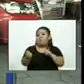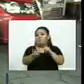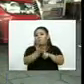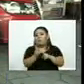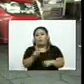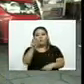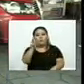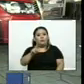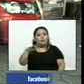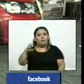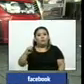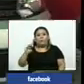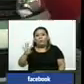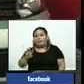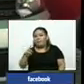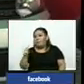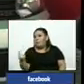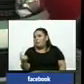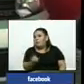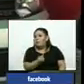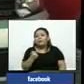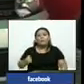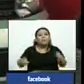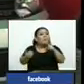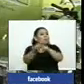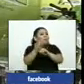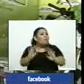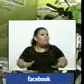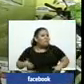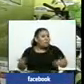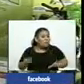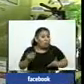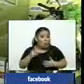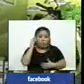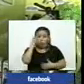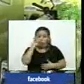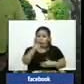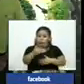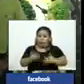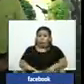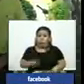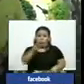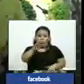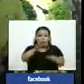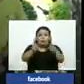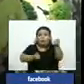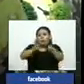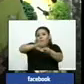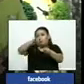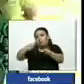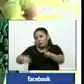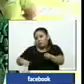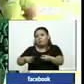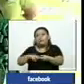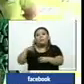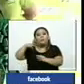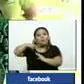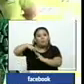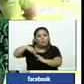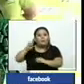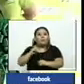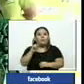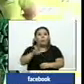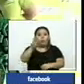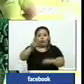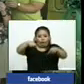fueron 104 afortunados ganadores quienes se llevaron grandes premios como 2 pickups Aveiro Volkswagen, 2